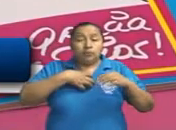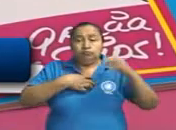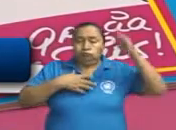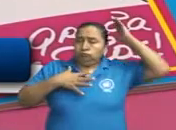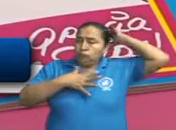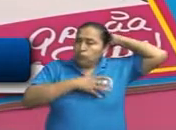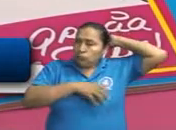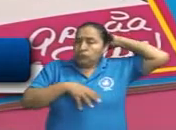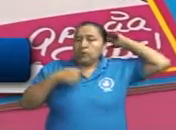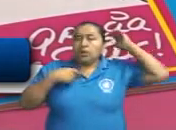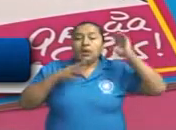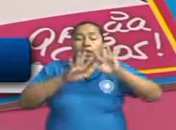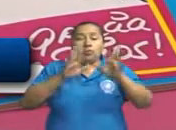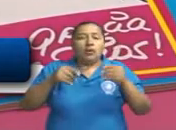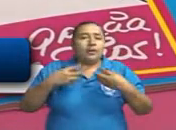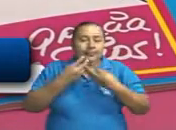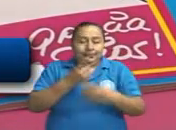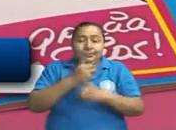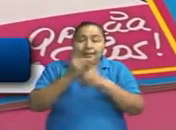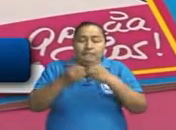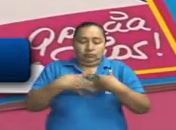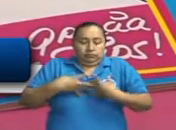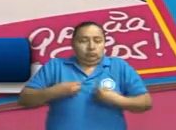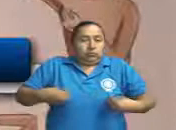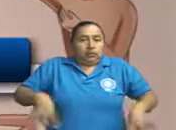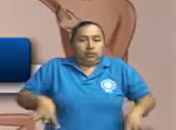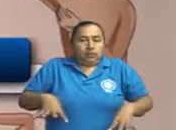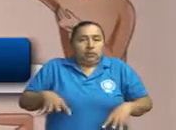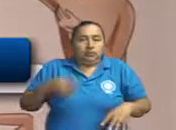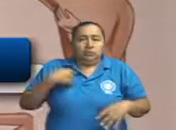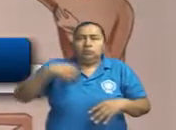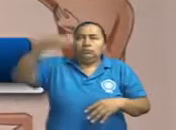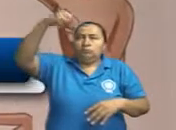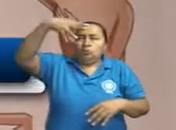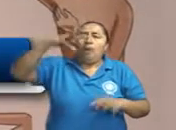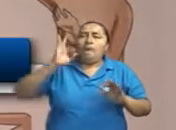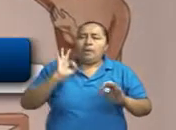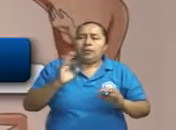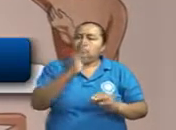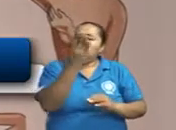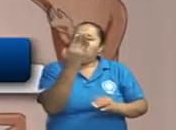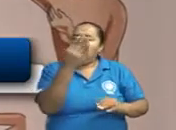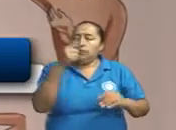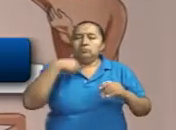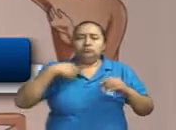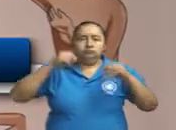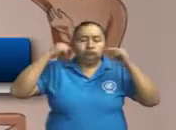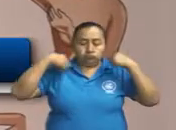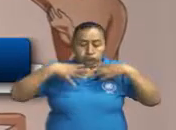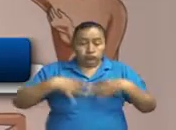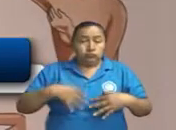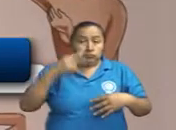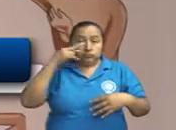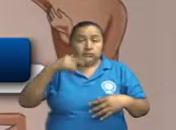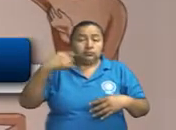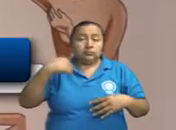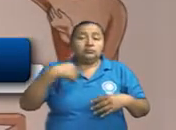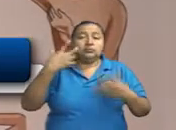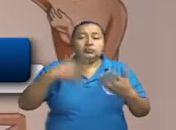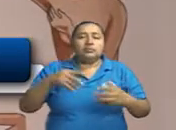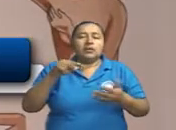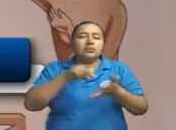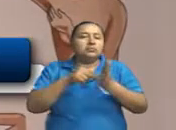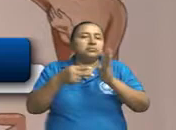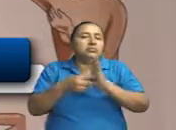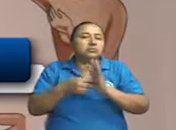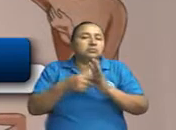completamente desnuda, descubierto su pecho con una luz muy buena, y esto va a indicar